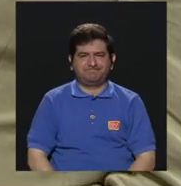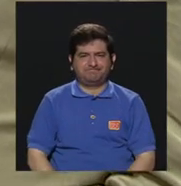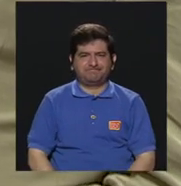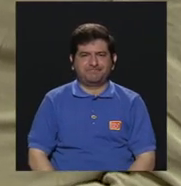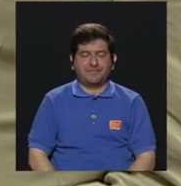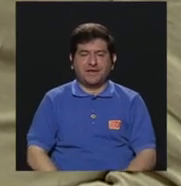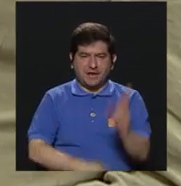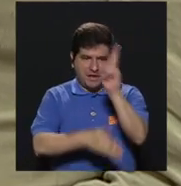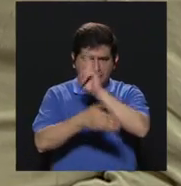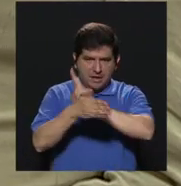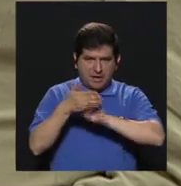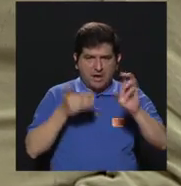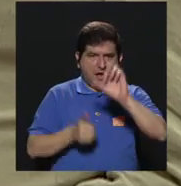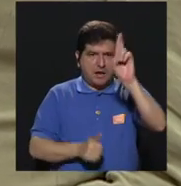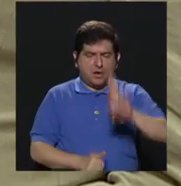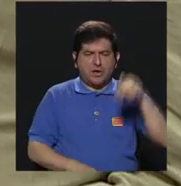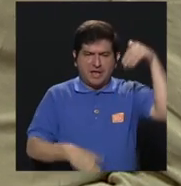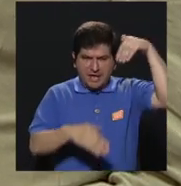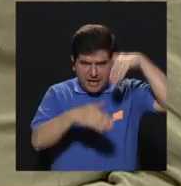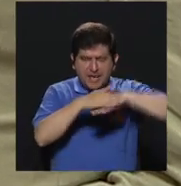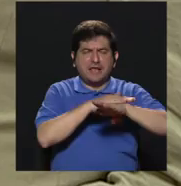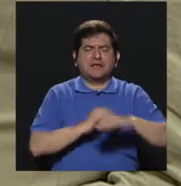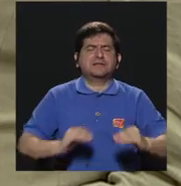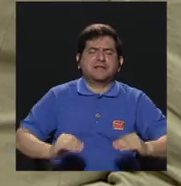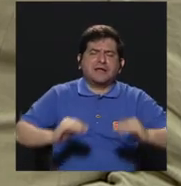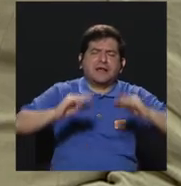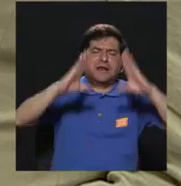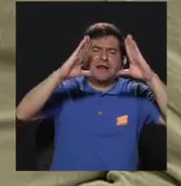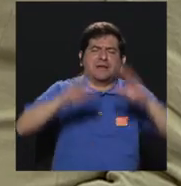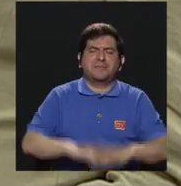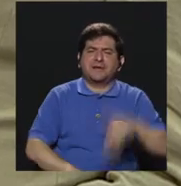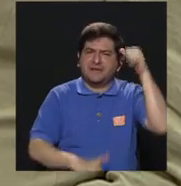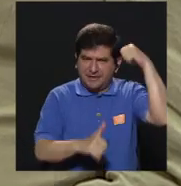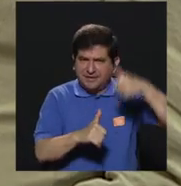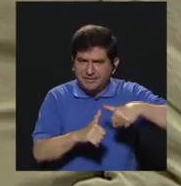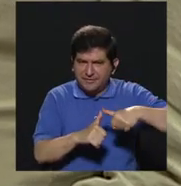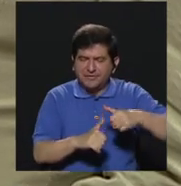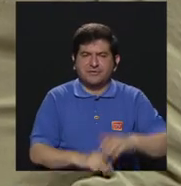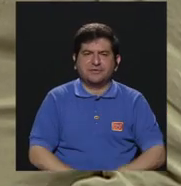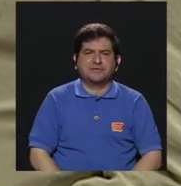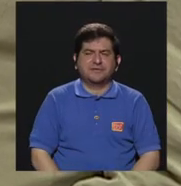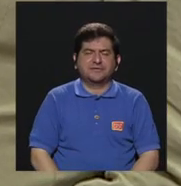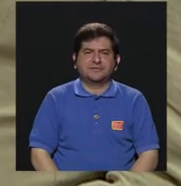A la Universidad de Costa Rica ingresé aquella soleada mañana a los